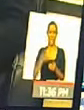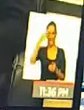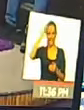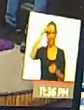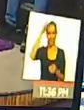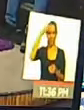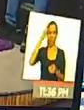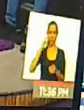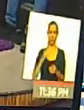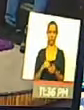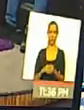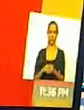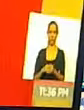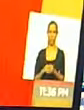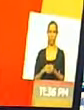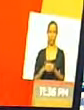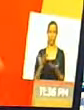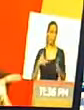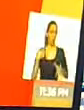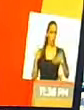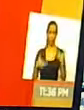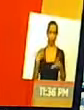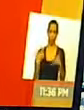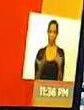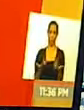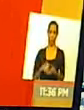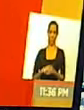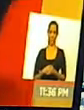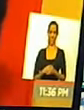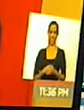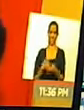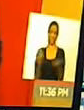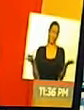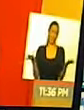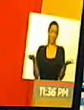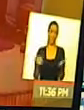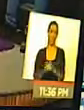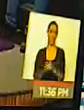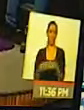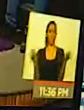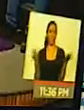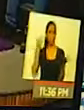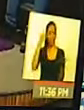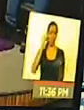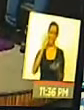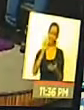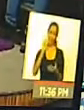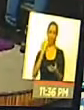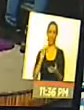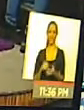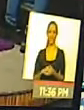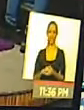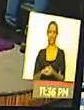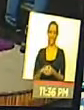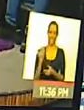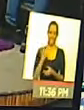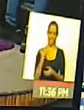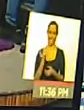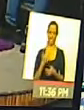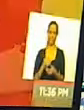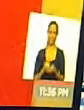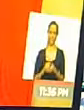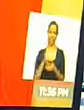mexicano, no, pero aparte que lo disfrutó, porque... Lo faltó decir. ¿Por qué me hizo? Póngale cero. Terrible, ¿no? El tipo